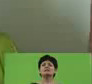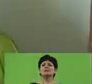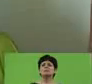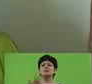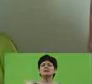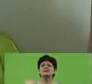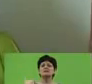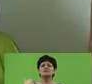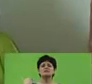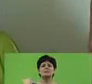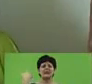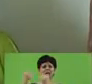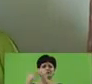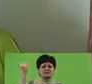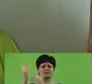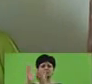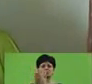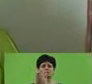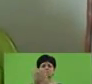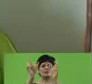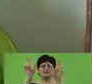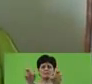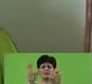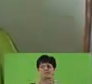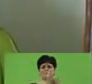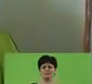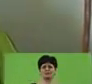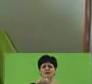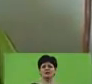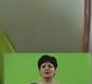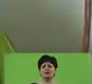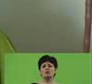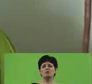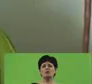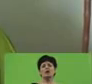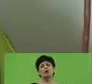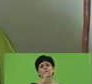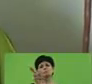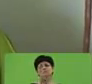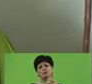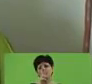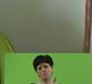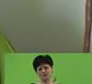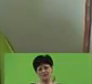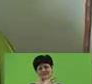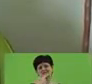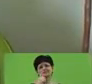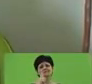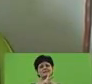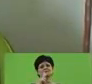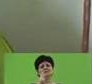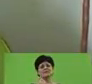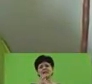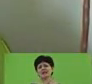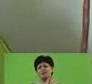me he estado capacitando con María Elena en discapacidad, y ahora descubrimos otra mujer que trabaja en esto,